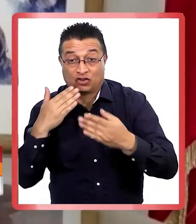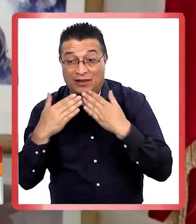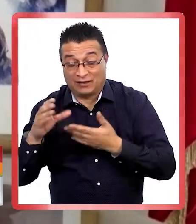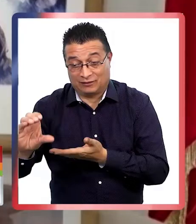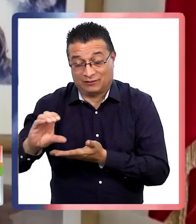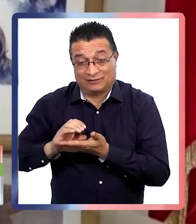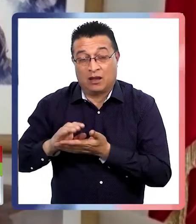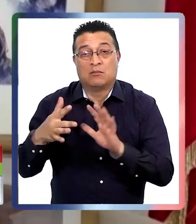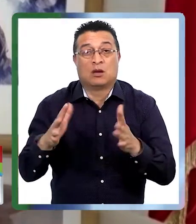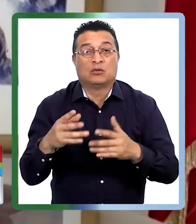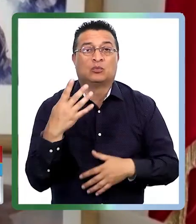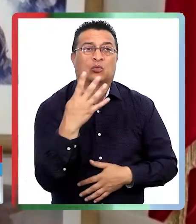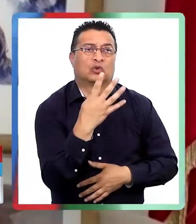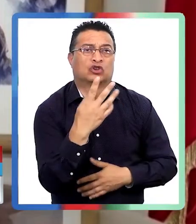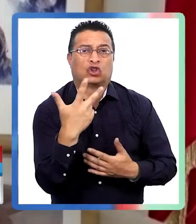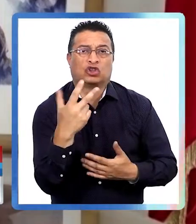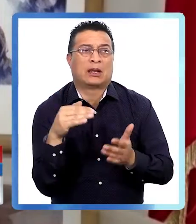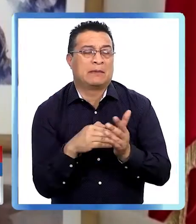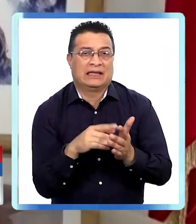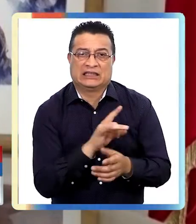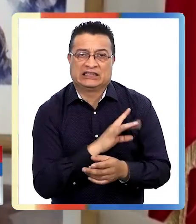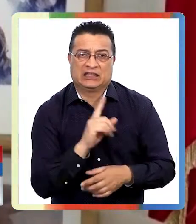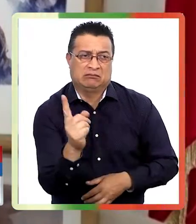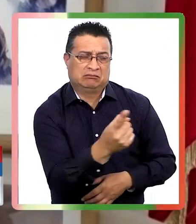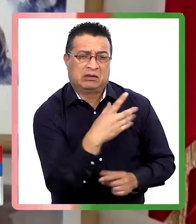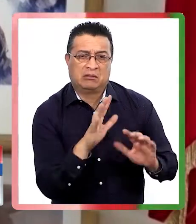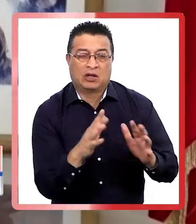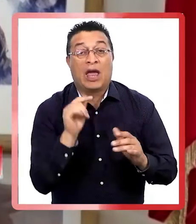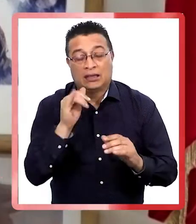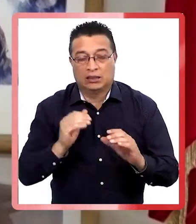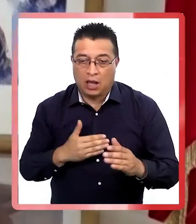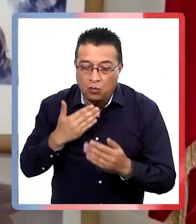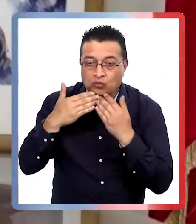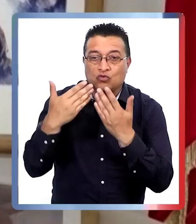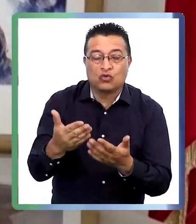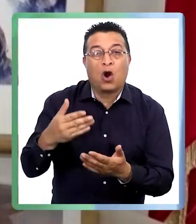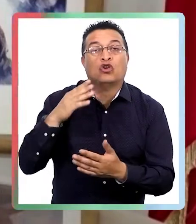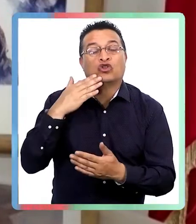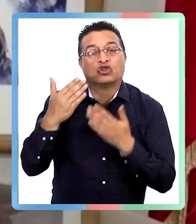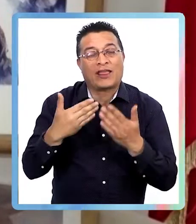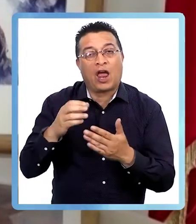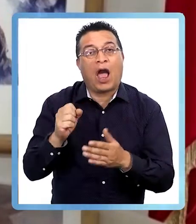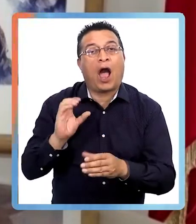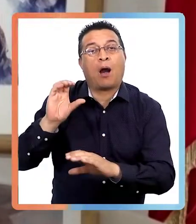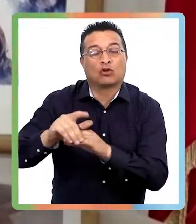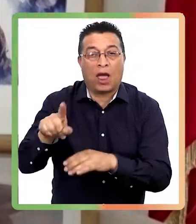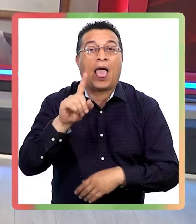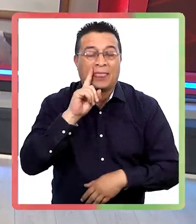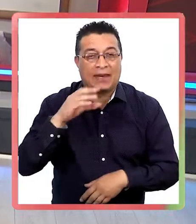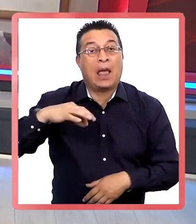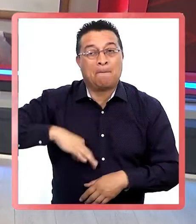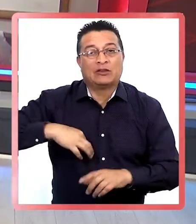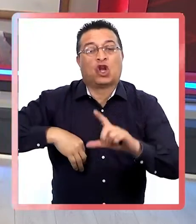básica solidaria, que la recibían aproximadamente 480.000 chilenos, y el aporte previsional solidario, que lo recibían aquellos que